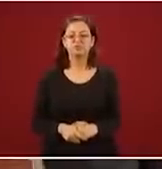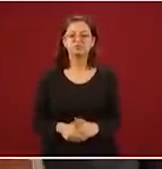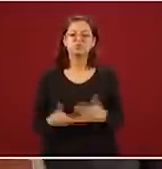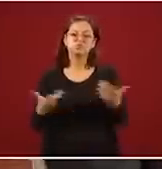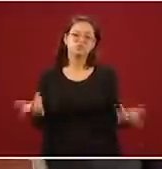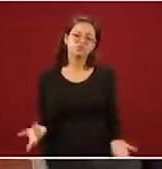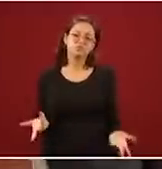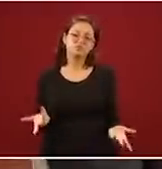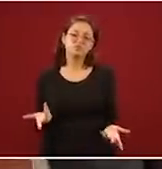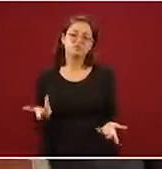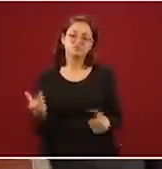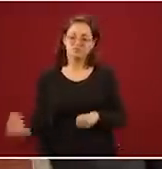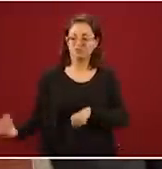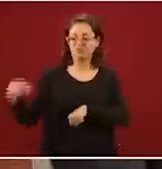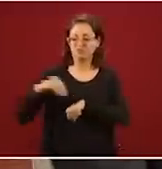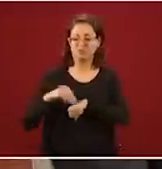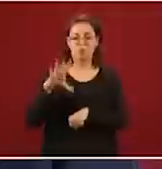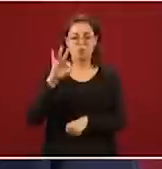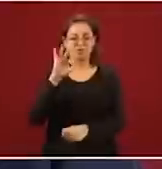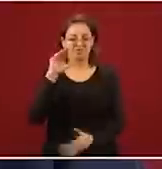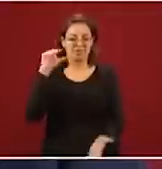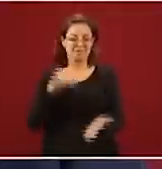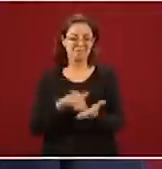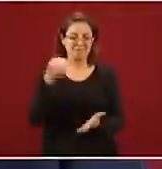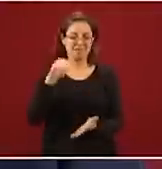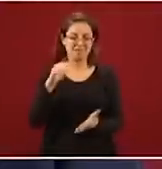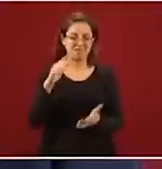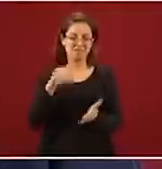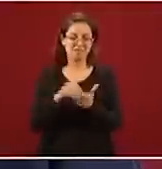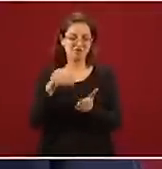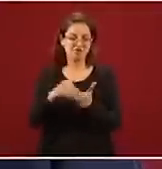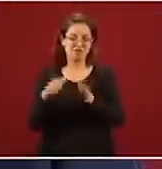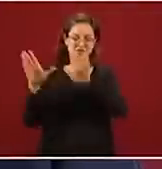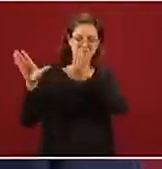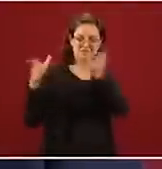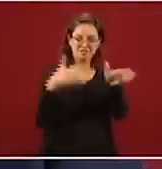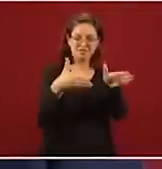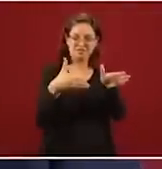un propósito, sí, tendríamos que